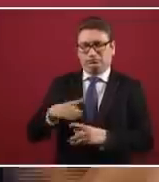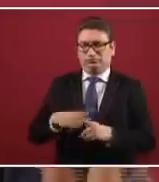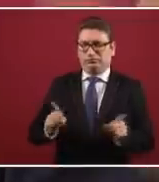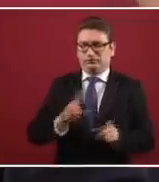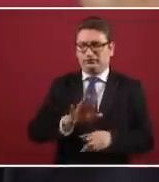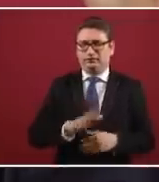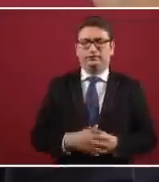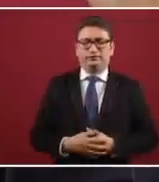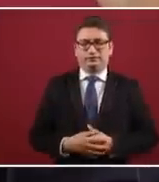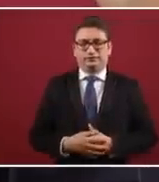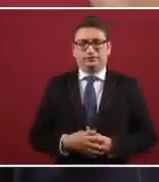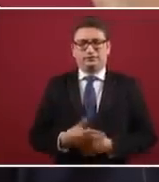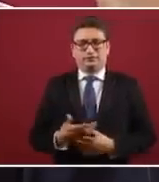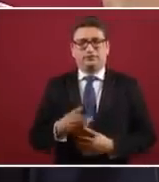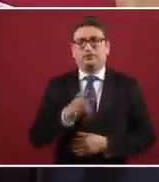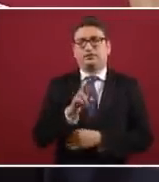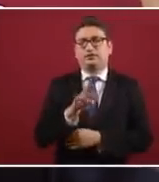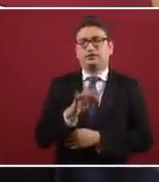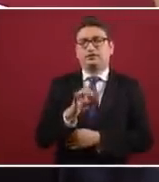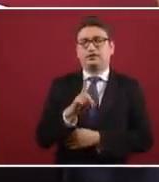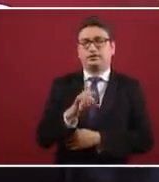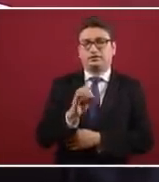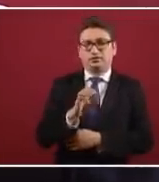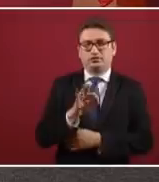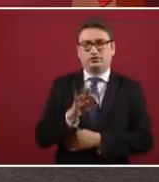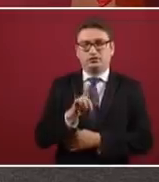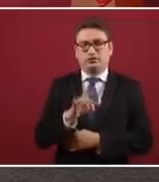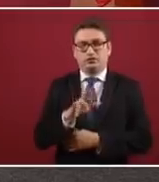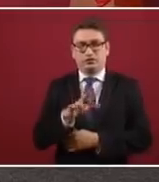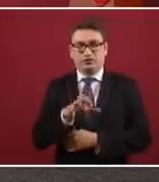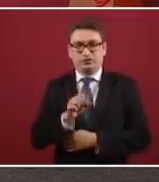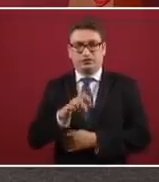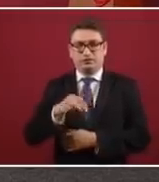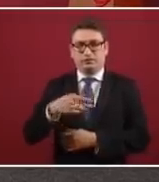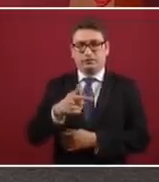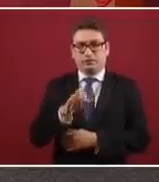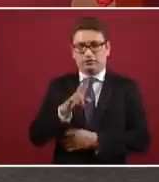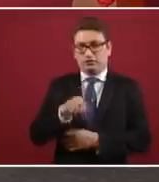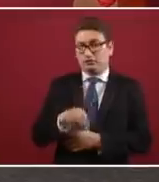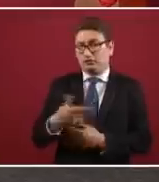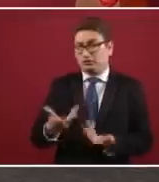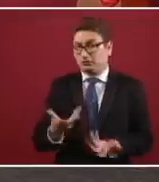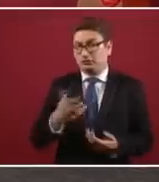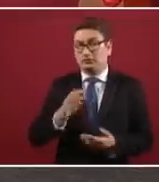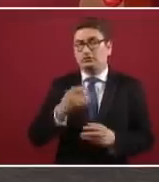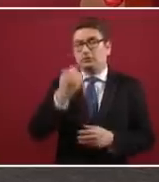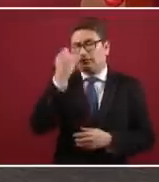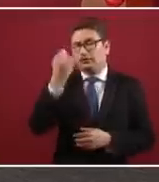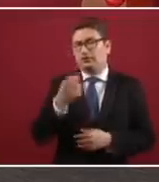Imagínense, Ricardo Flores Magón, que en